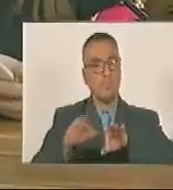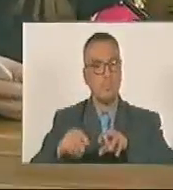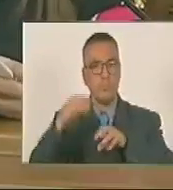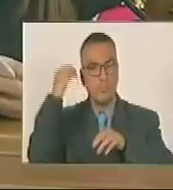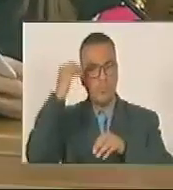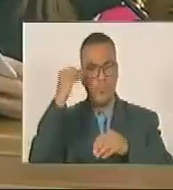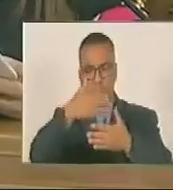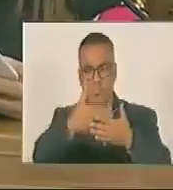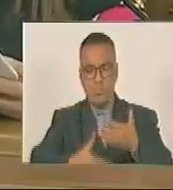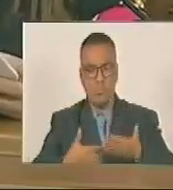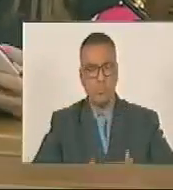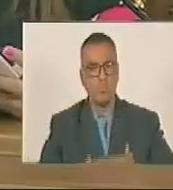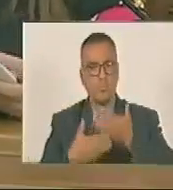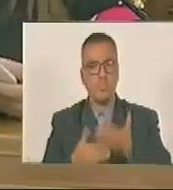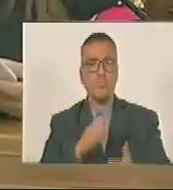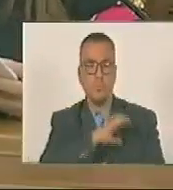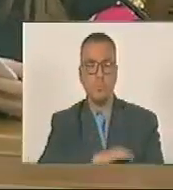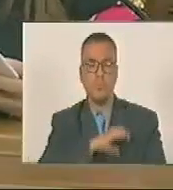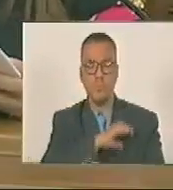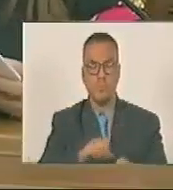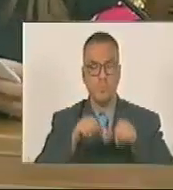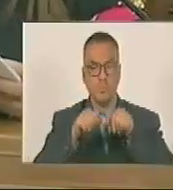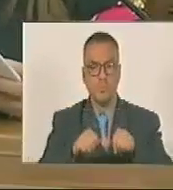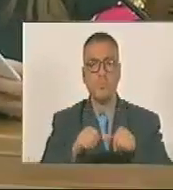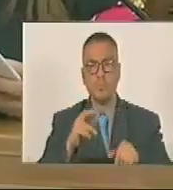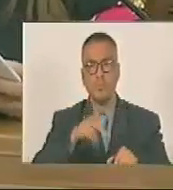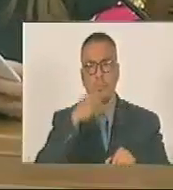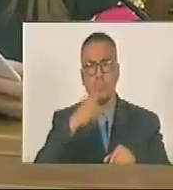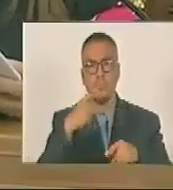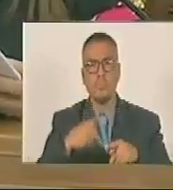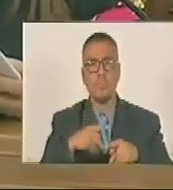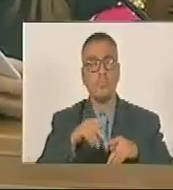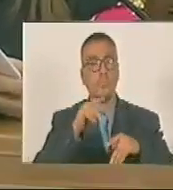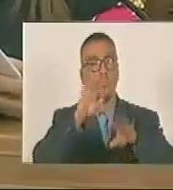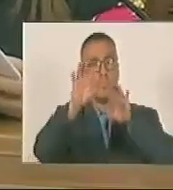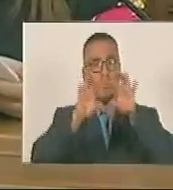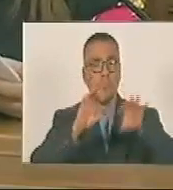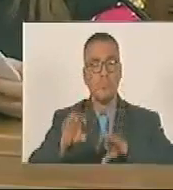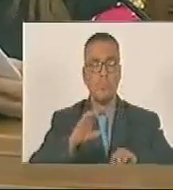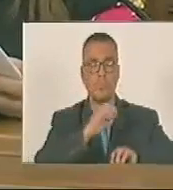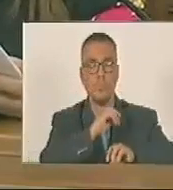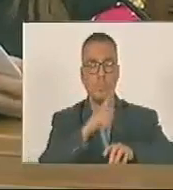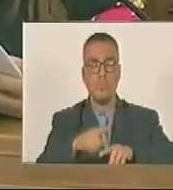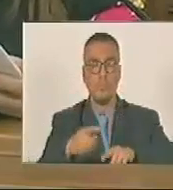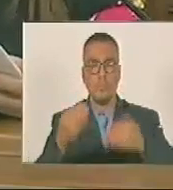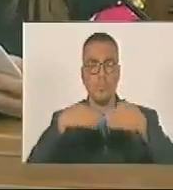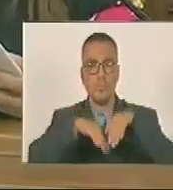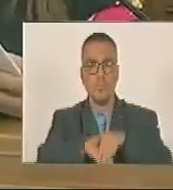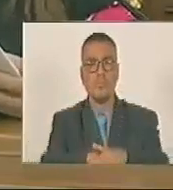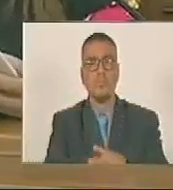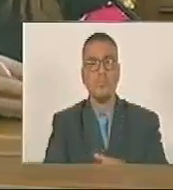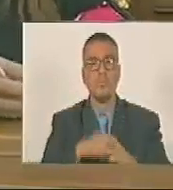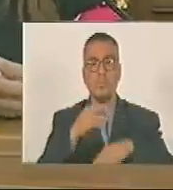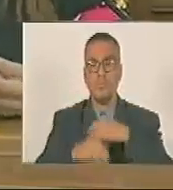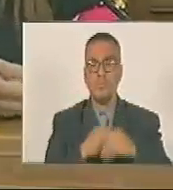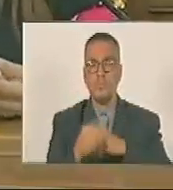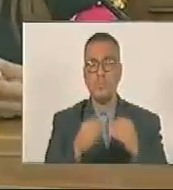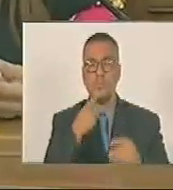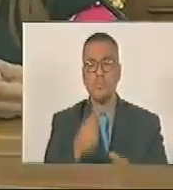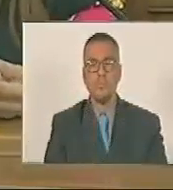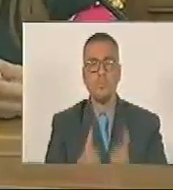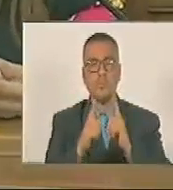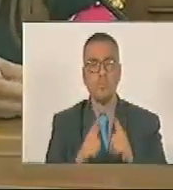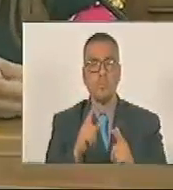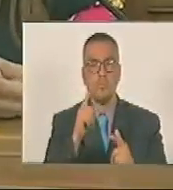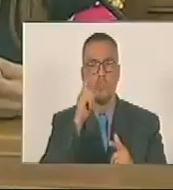Considerar el informe presentado por la Comisión Permanente Política Exterior, Soberanía e Integración, mediante el cual se autoriza